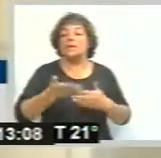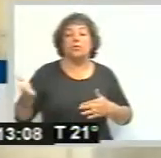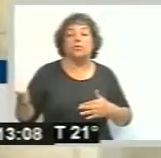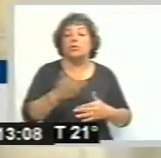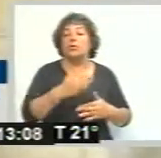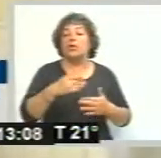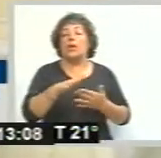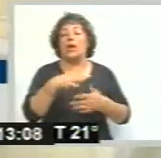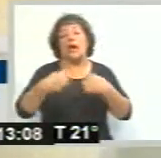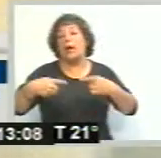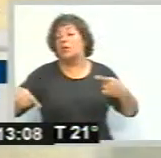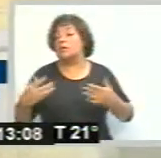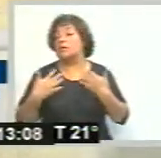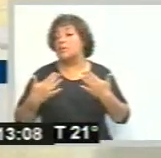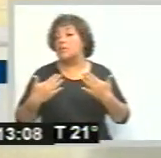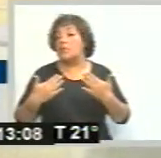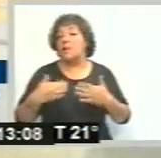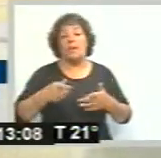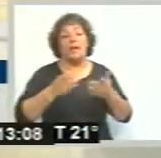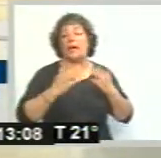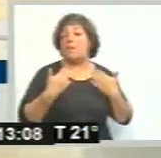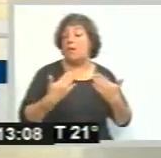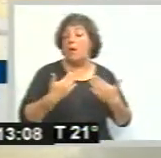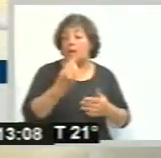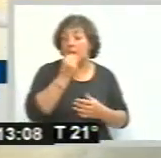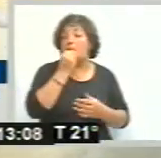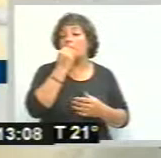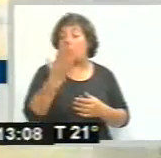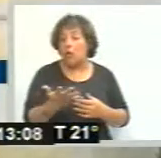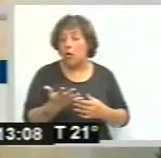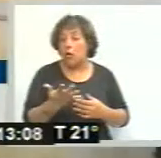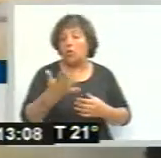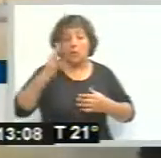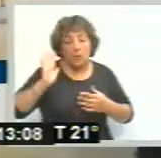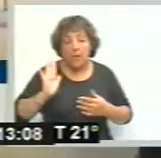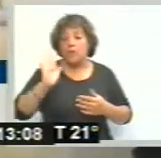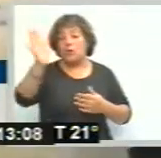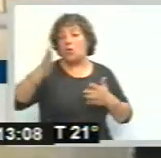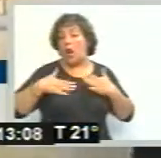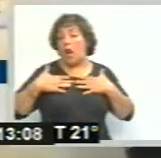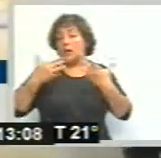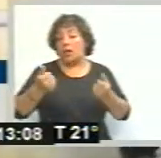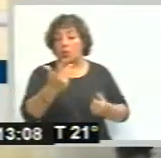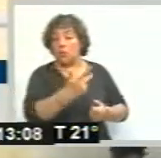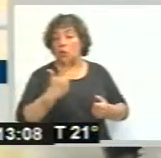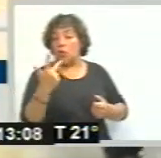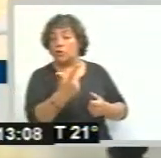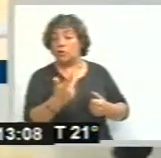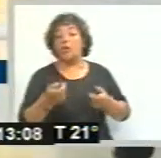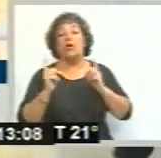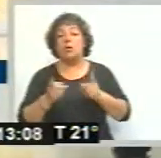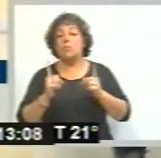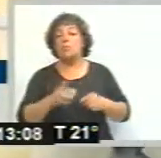lo posible para que continúe esta mejoría de la salud de ellos, ¿no? Igual son pacientes